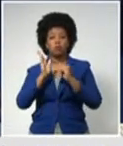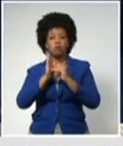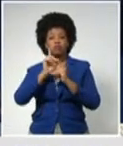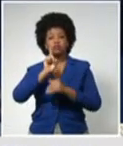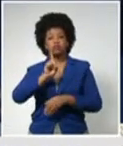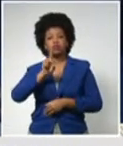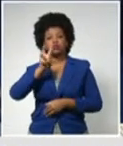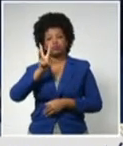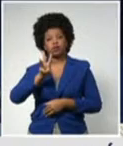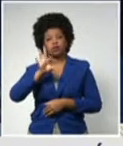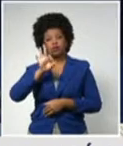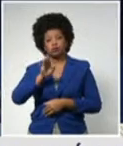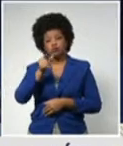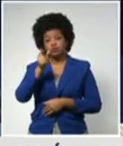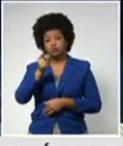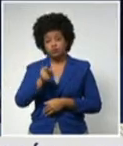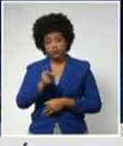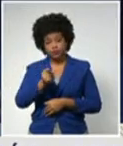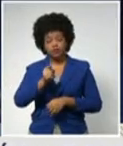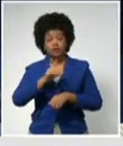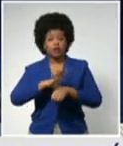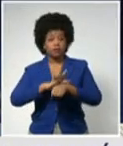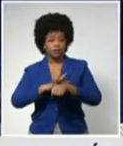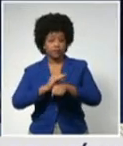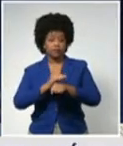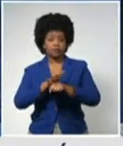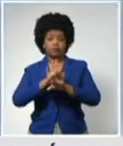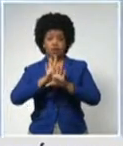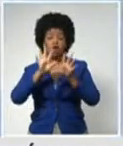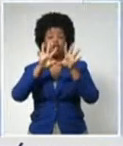92.138 personas, pues ya la cifra acumulada es de